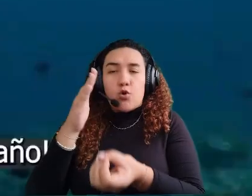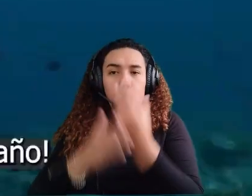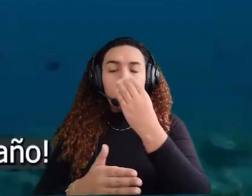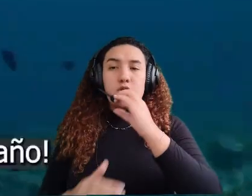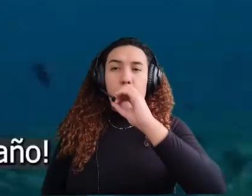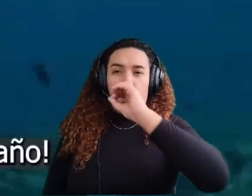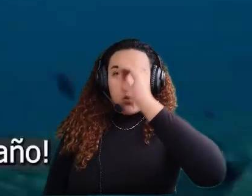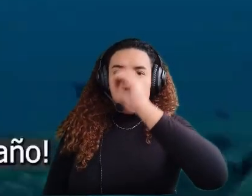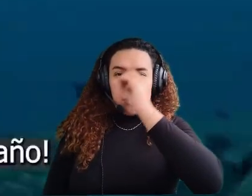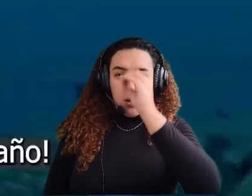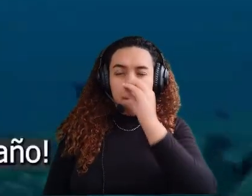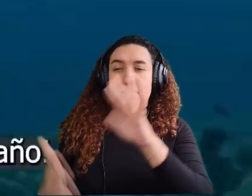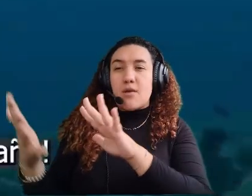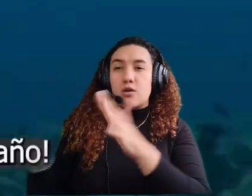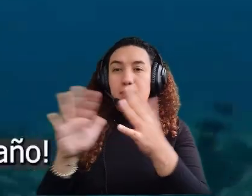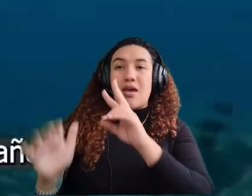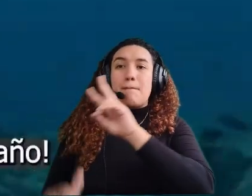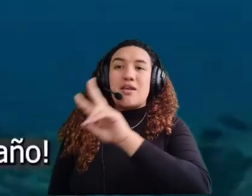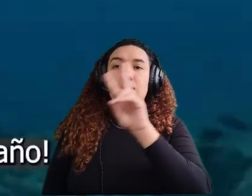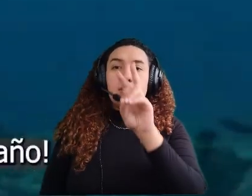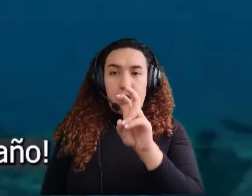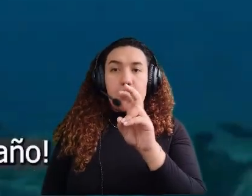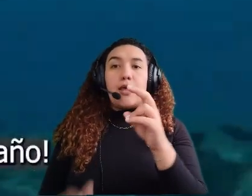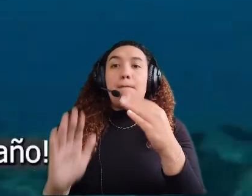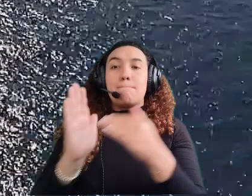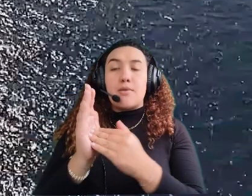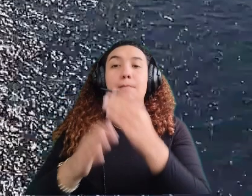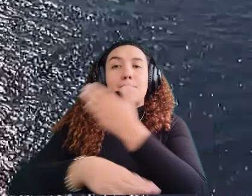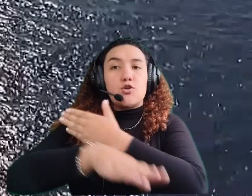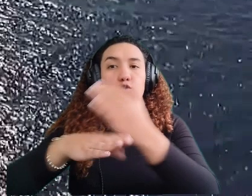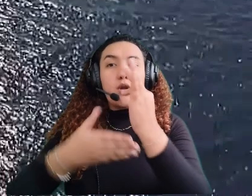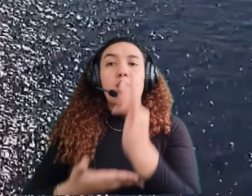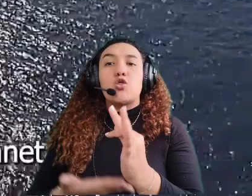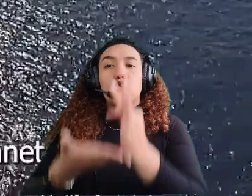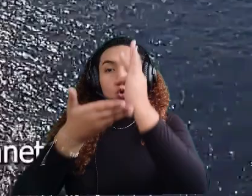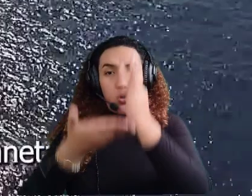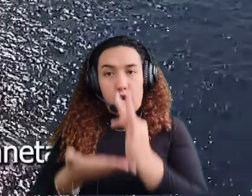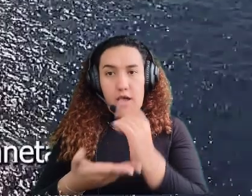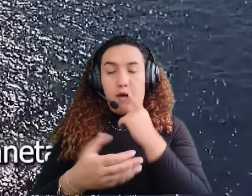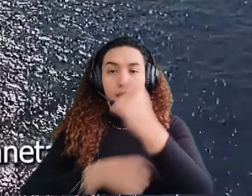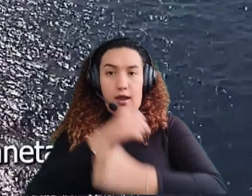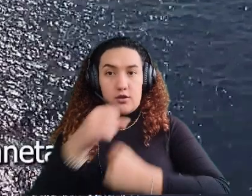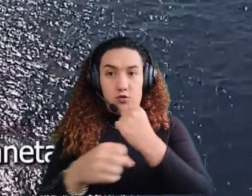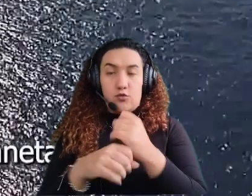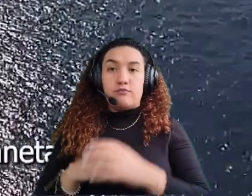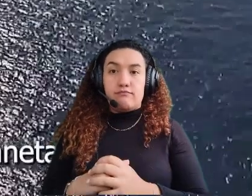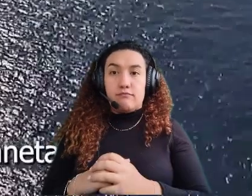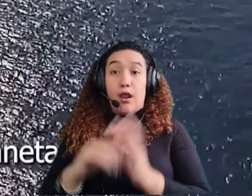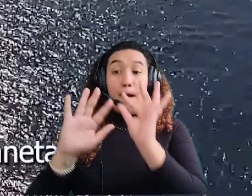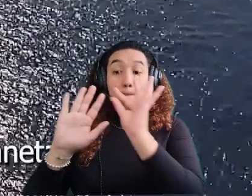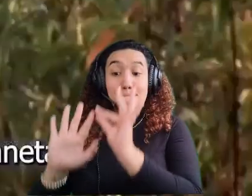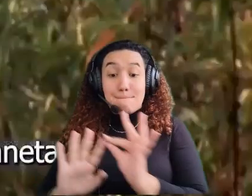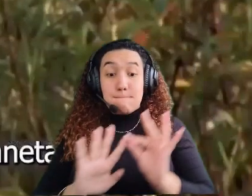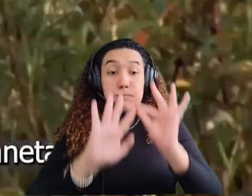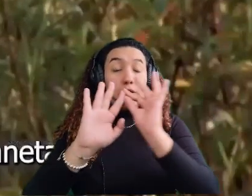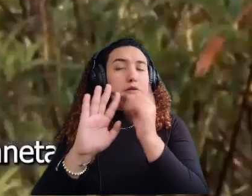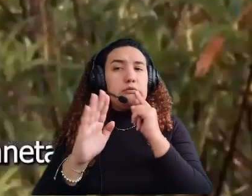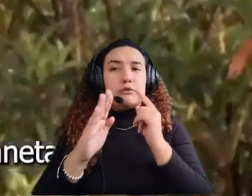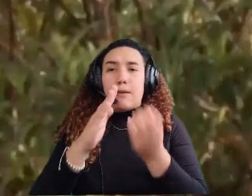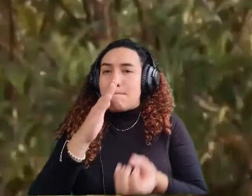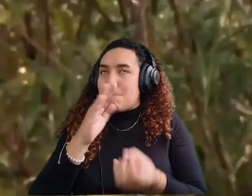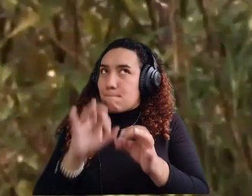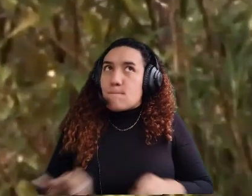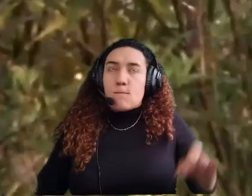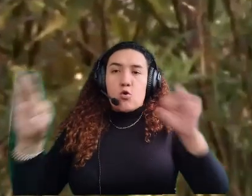respiramos, unas 27.000 millones de toneladas al año. Los océanos juegan un papel clave para la vida en el